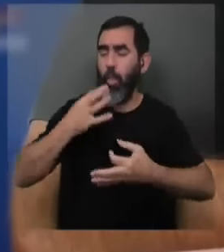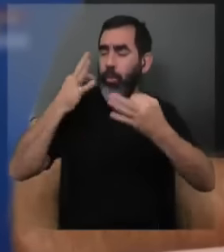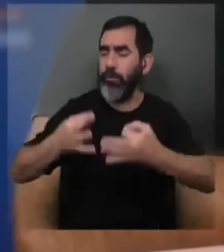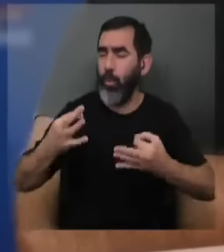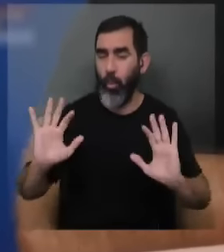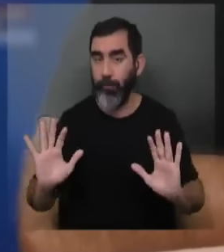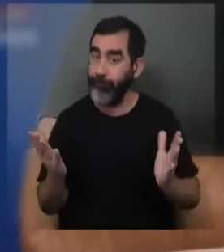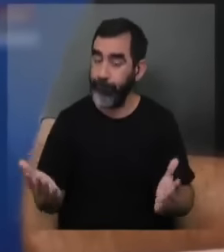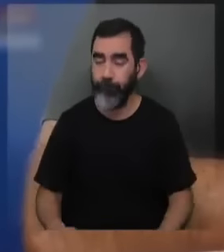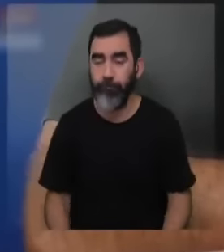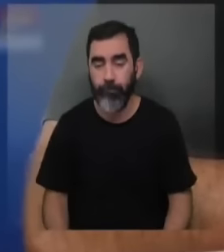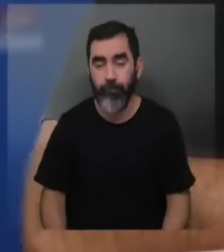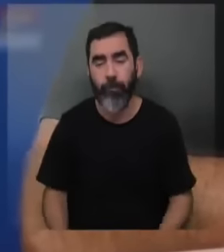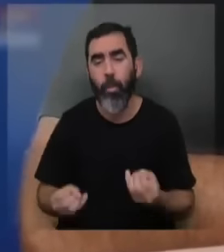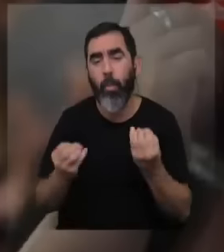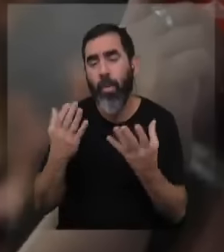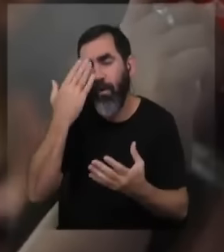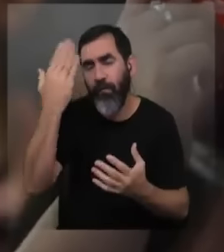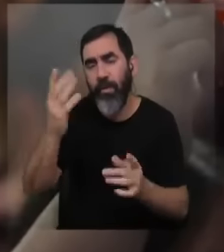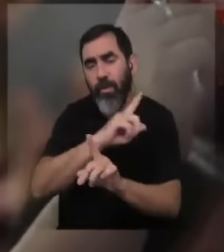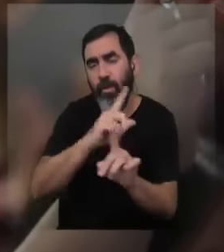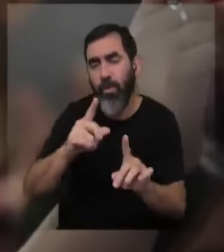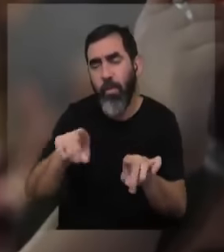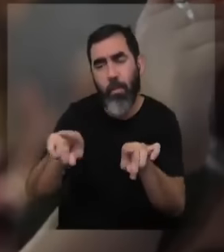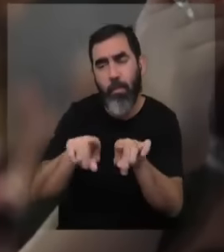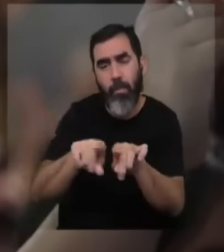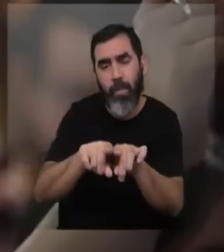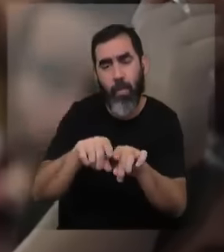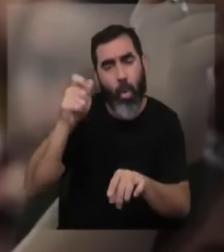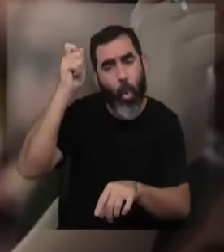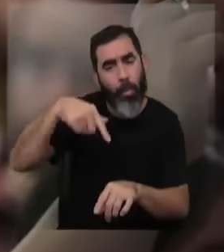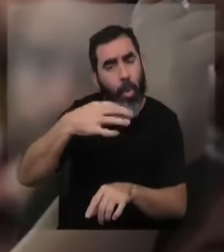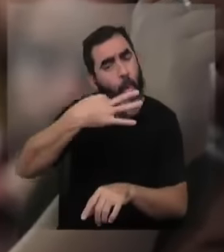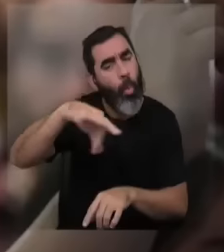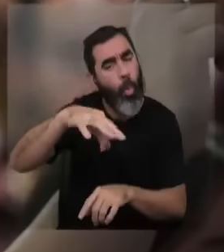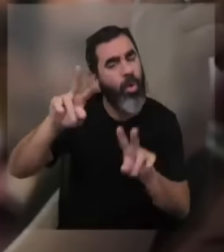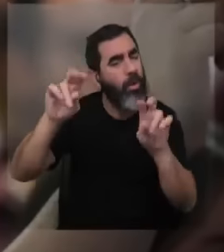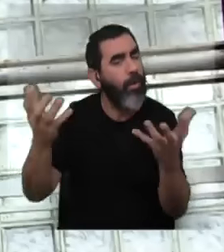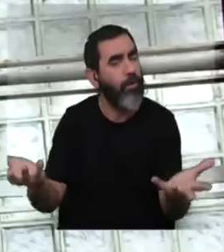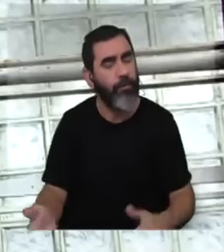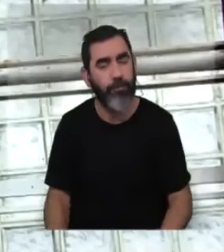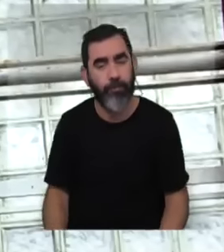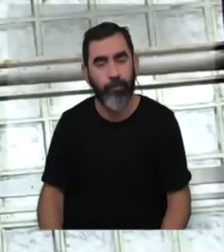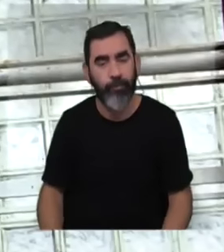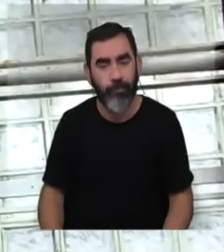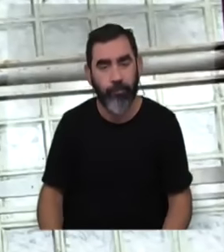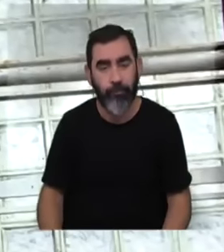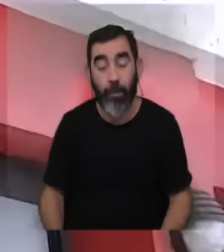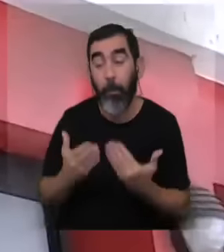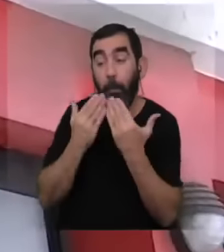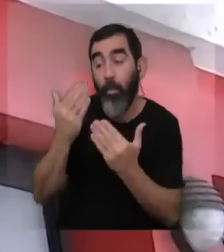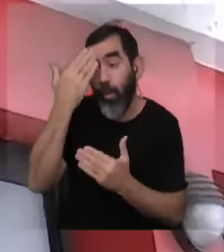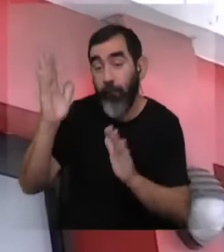seguridad jd y por qué Entonces el frente amplio no una posición única sobre este tema Bueno es una buena pregunta para